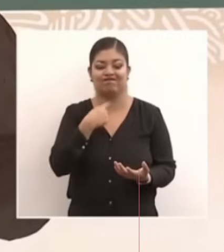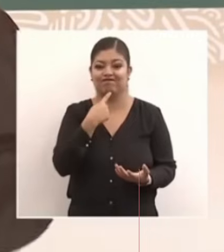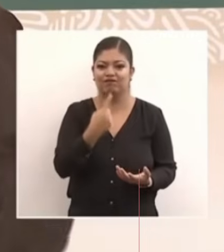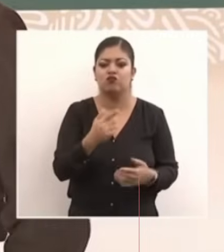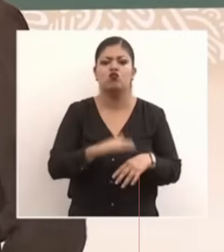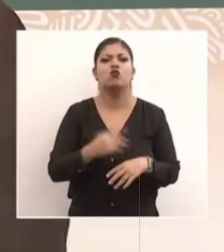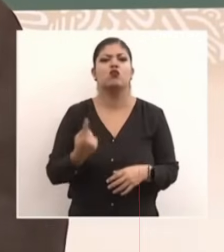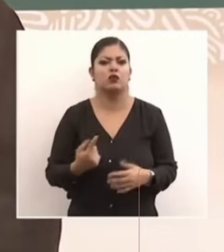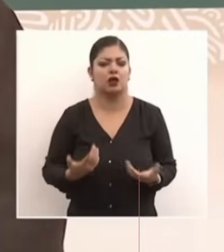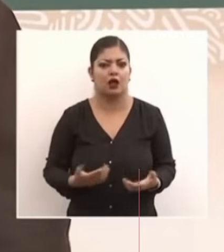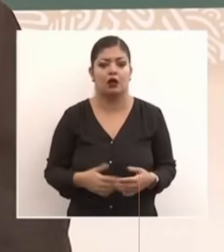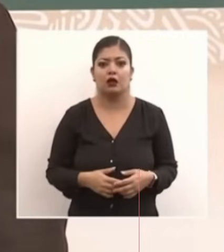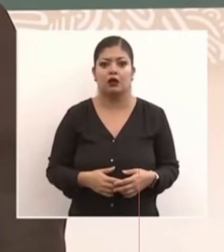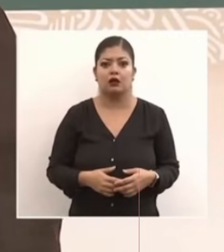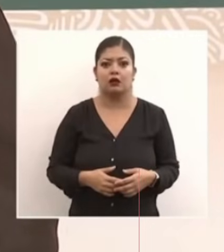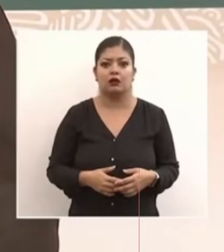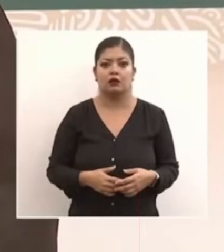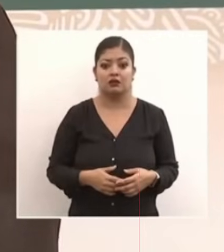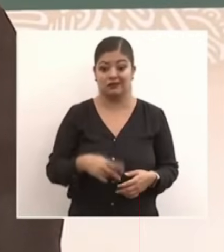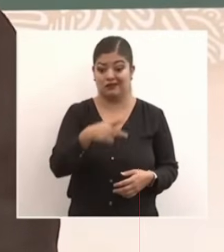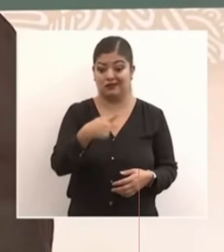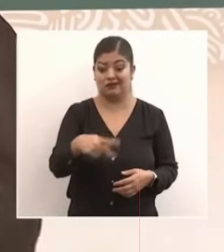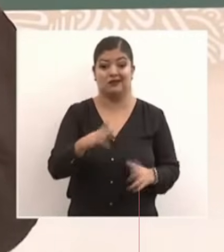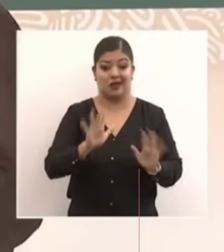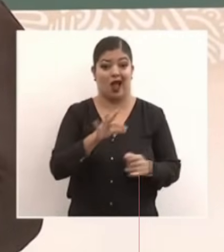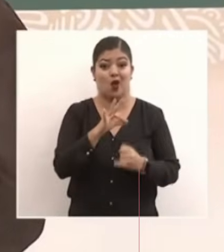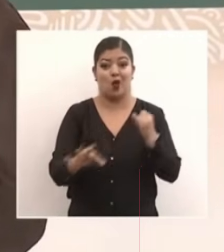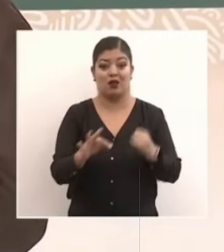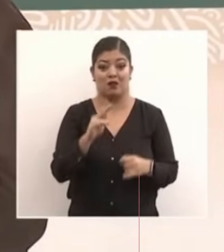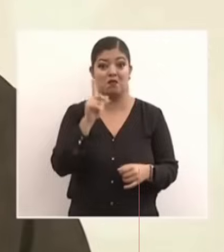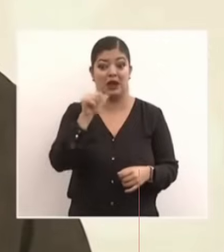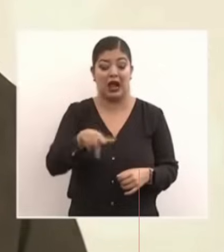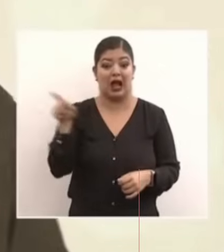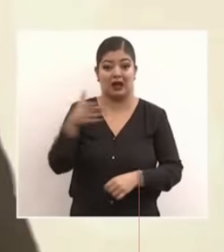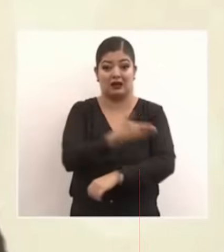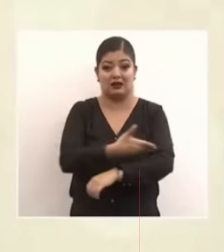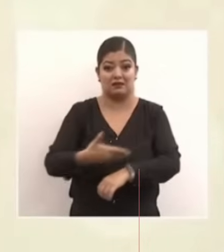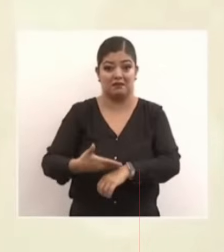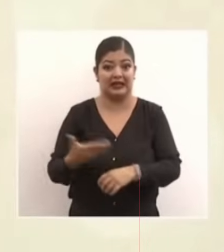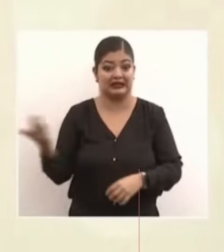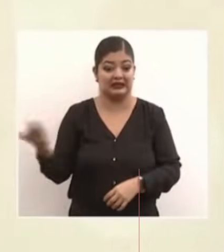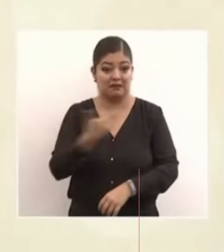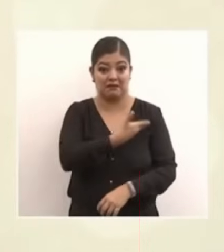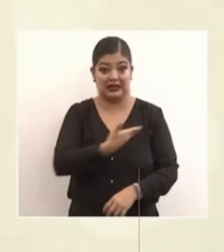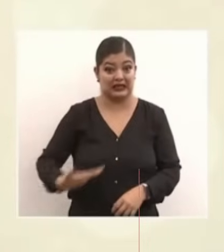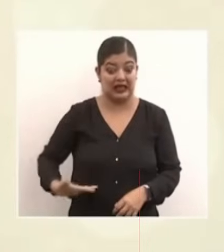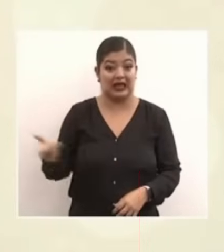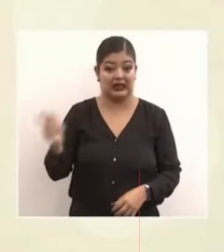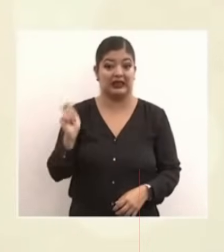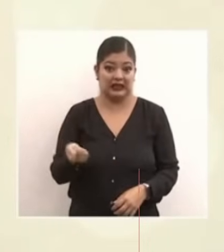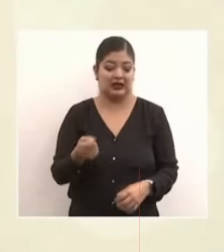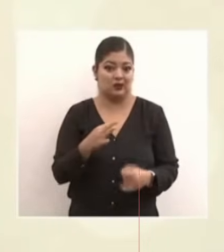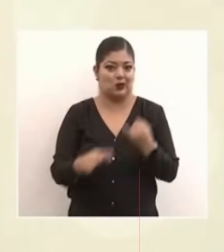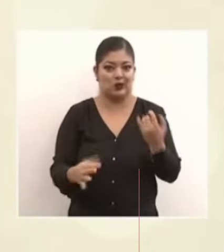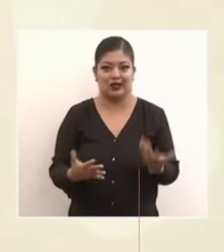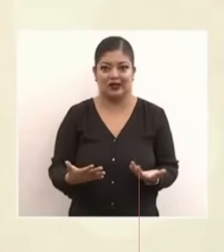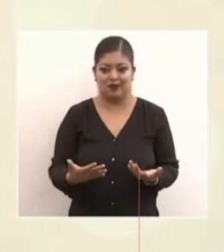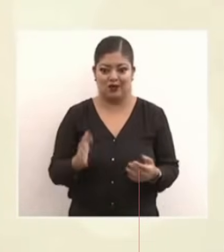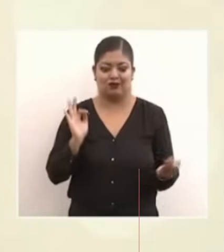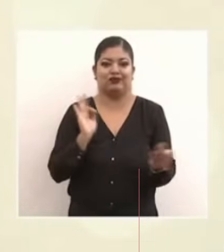porque pues está en su último tramo como presidente, y para mí es importante decirle que hoy